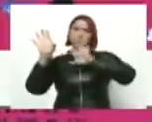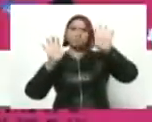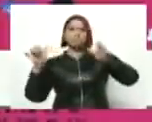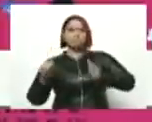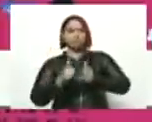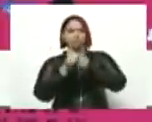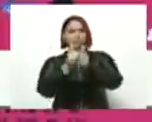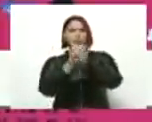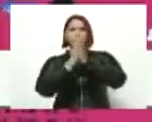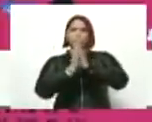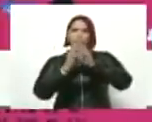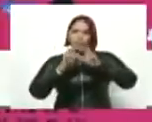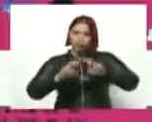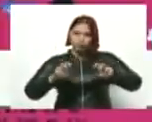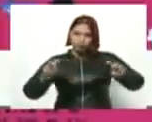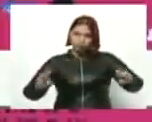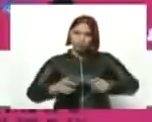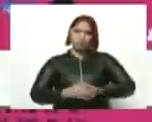Por favor, siéntense.